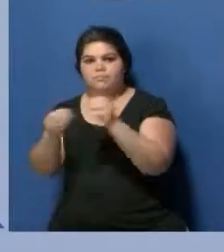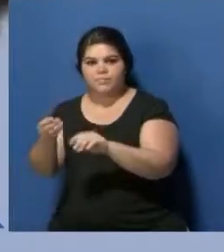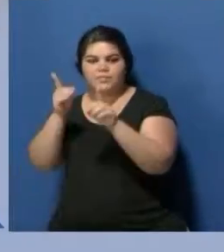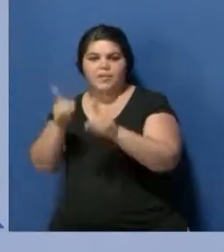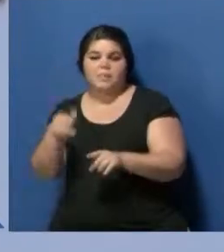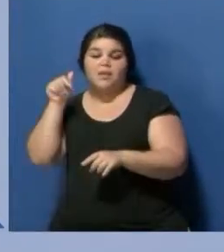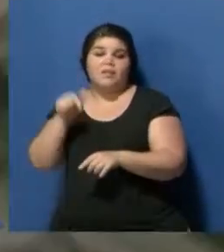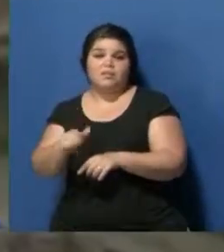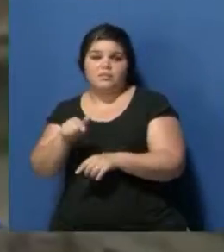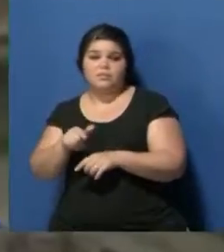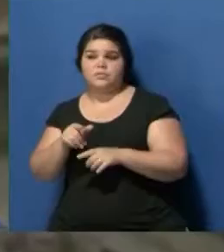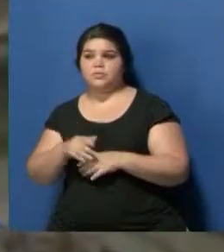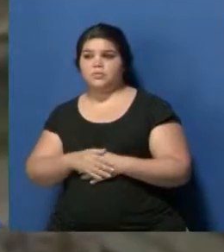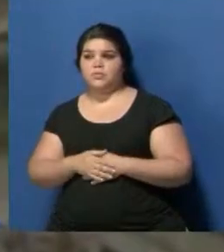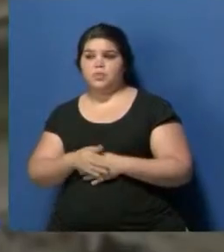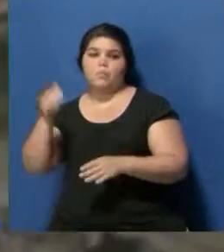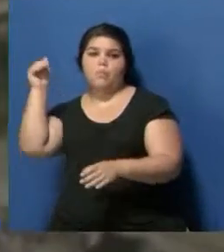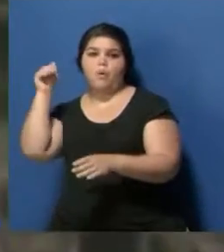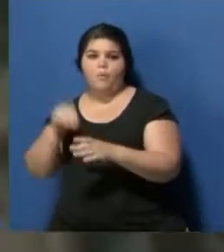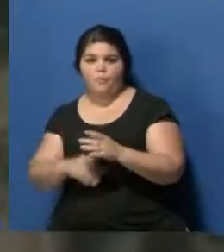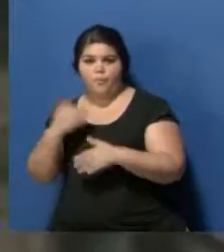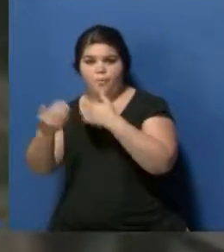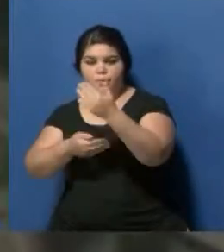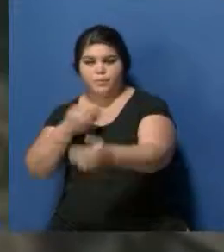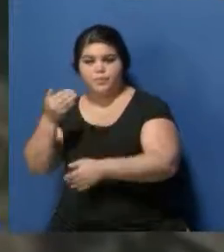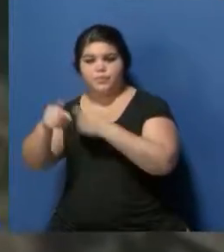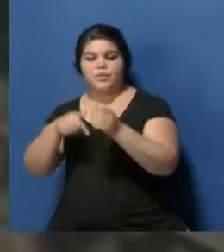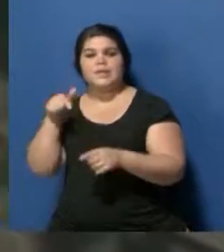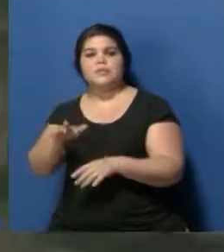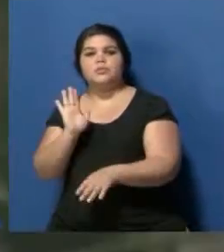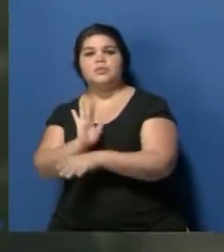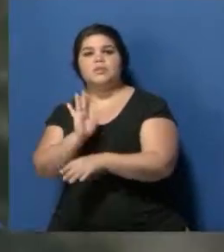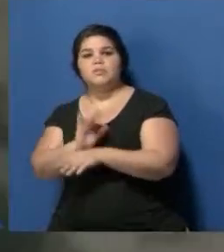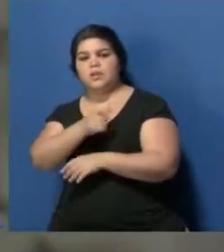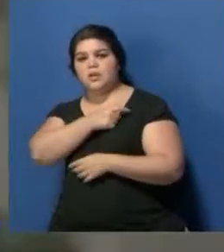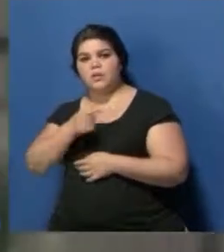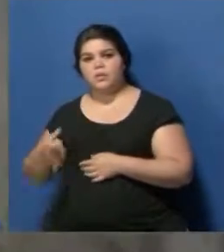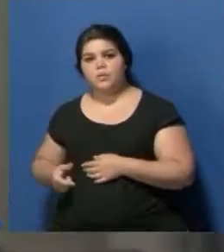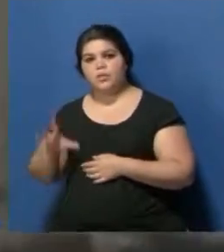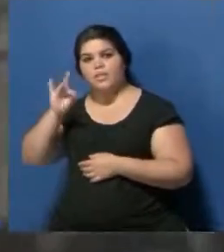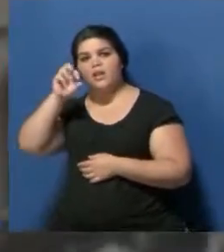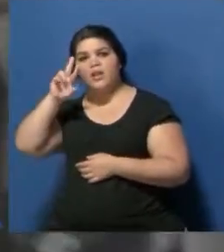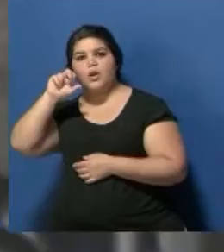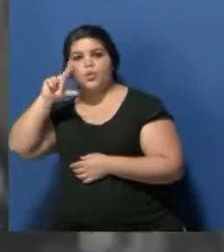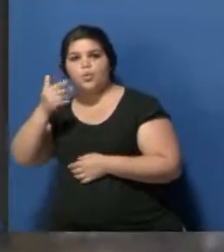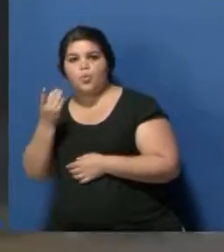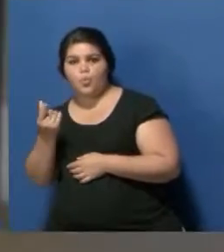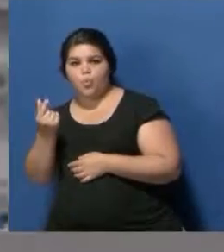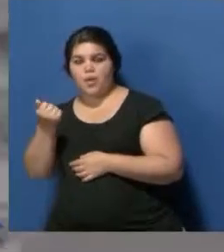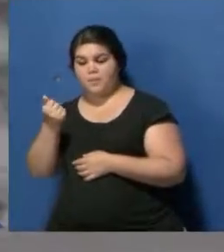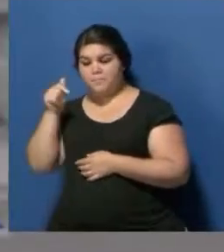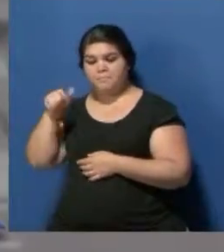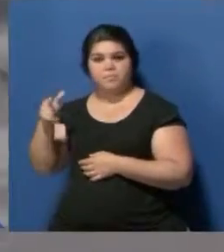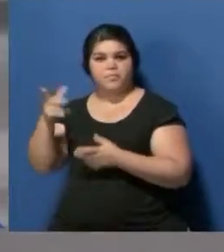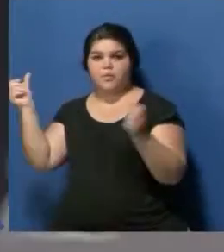juegan sobre este trasfondo y que hacen que caiga el gobierno de la Rúa, pero lejos de haber caído por